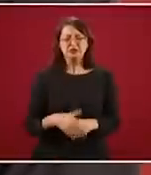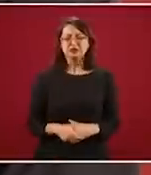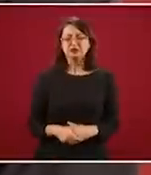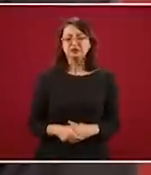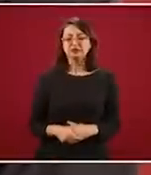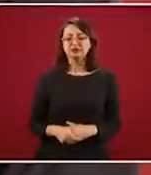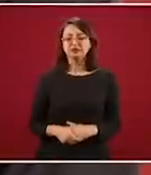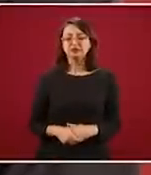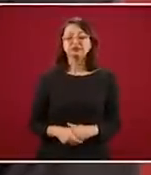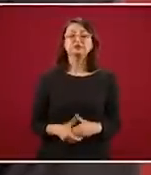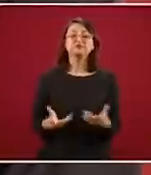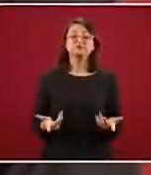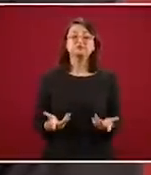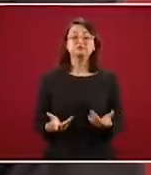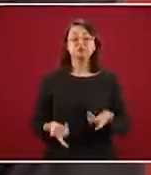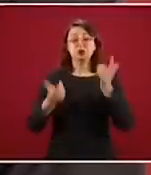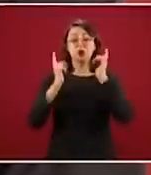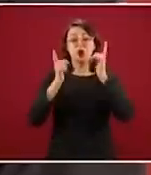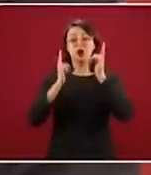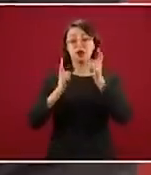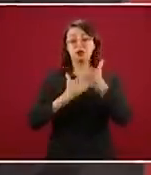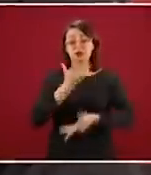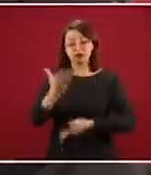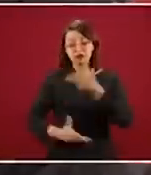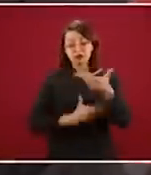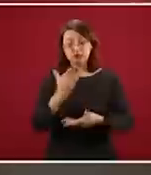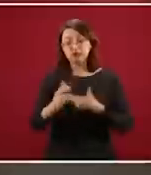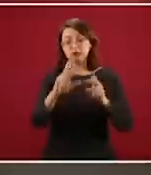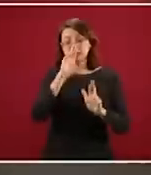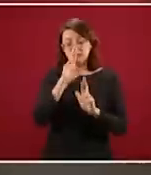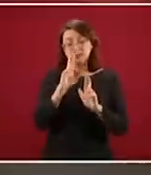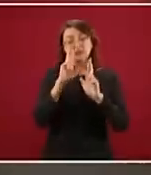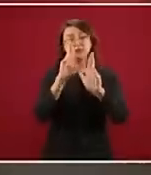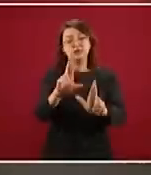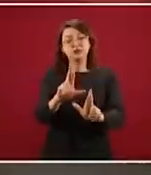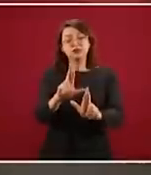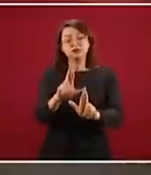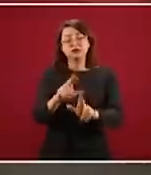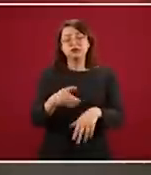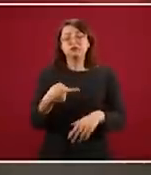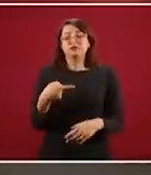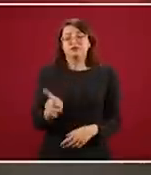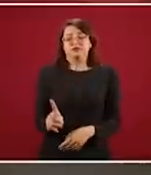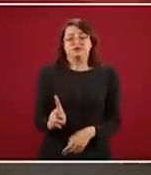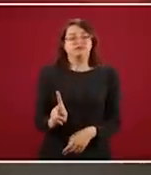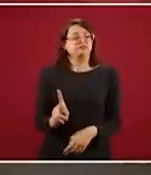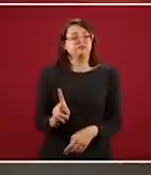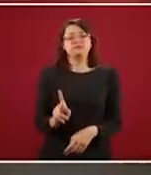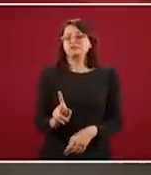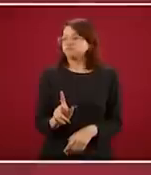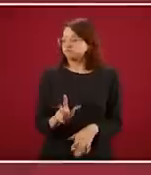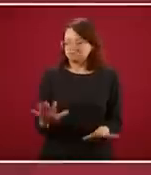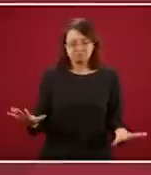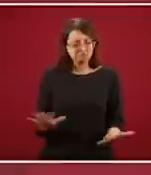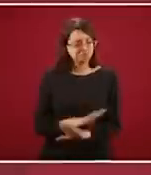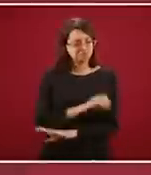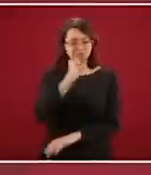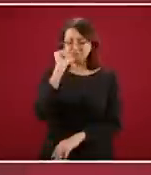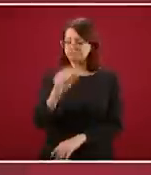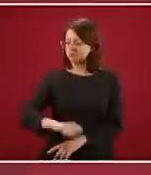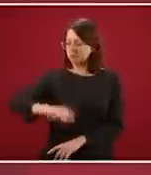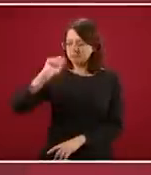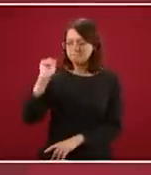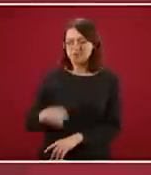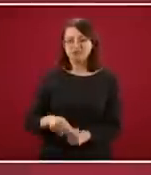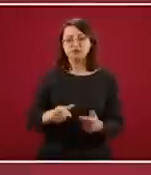Ojalá y haya respeto. Eso es lo único, pero no vamos a cambiar, vamos a seguir igual, de